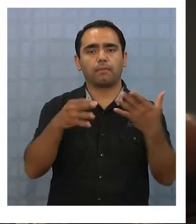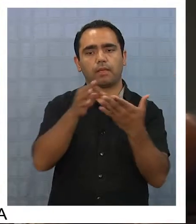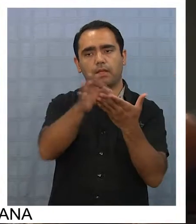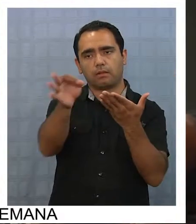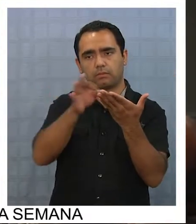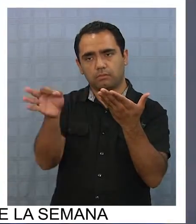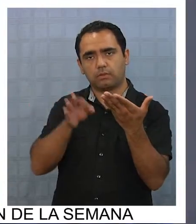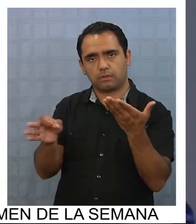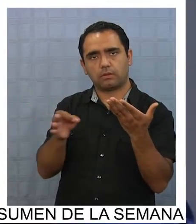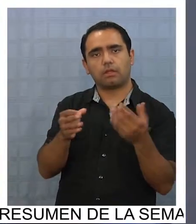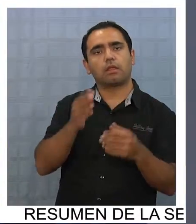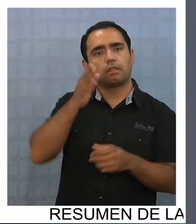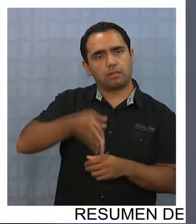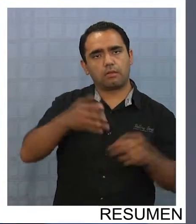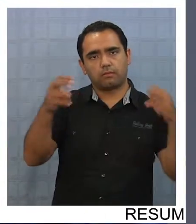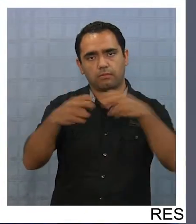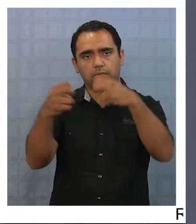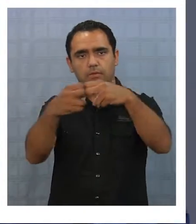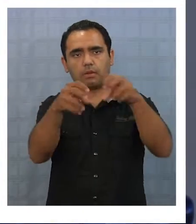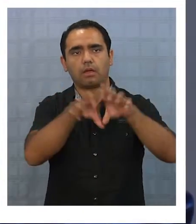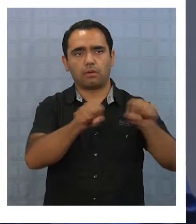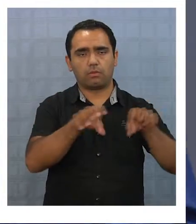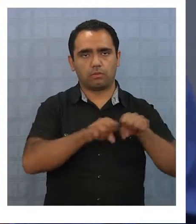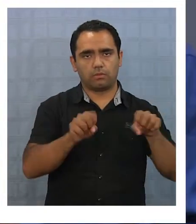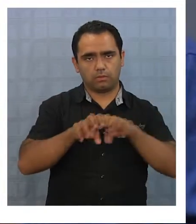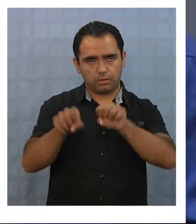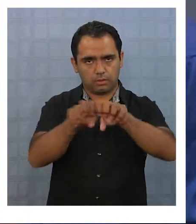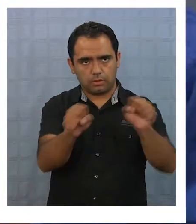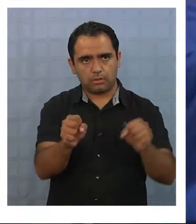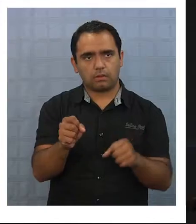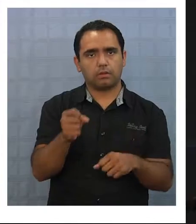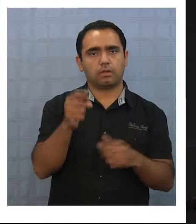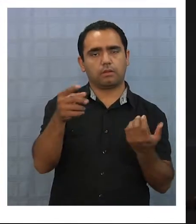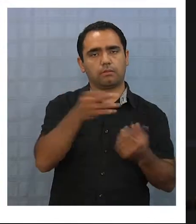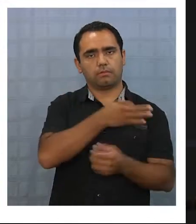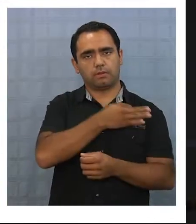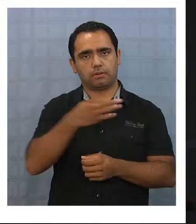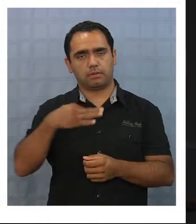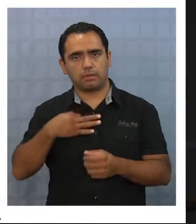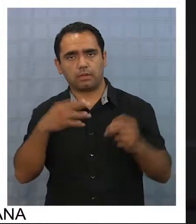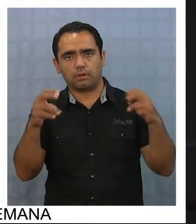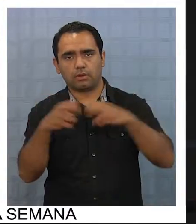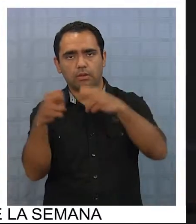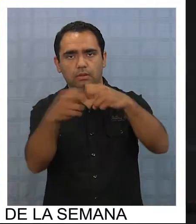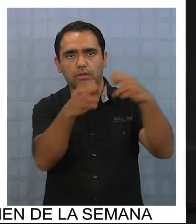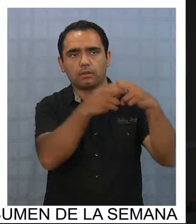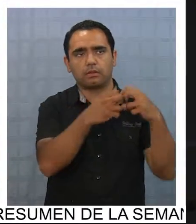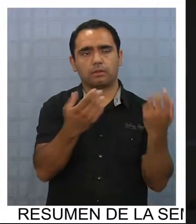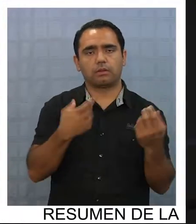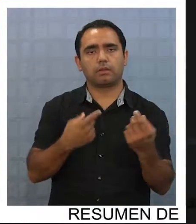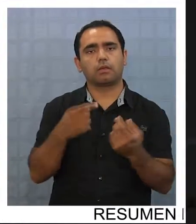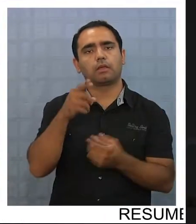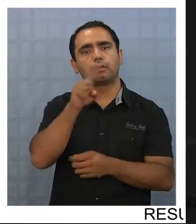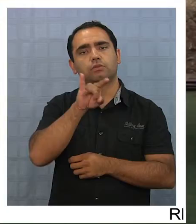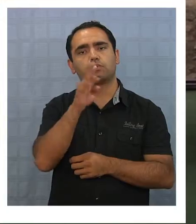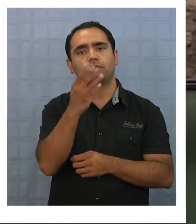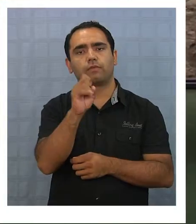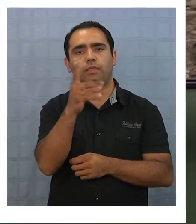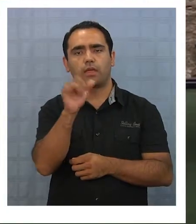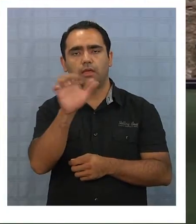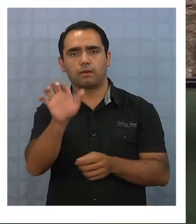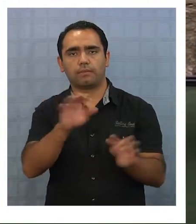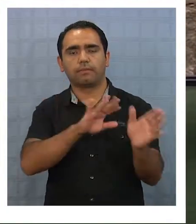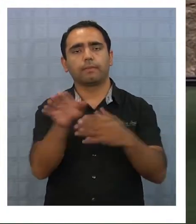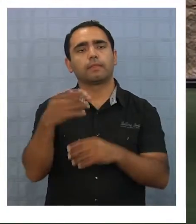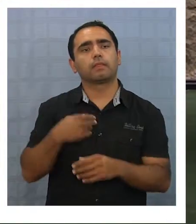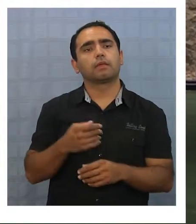hogares, 10.000 hogares a nivel nacional, meta que tenemos que trabajar de manera coordinada entre la sub-DERE, el Ministerio de Energía, empresas y gobiernos regionales.